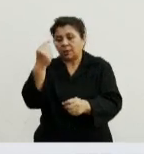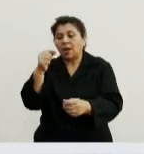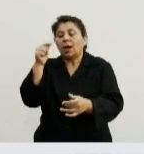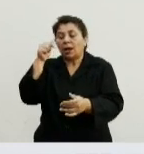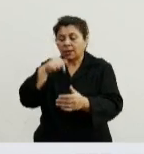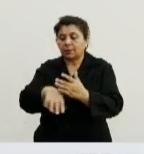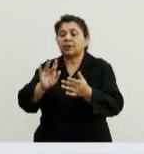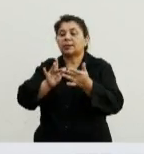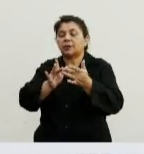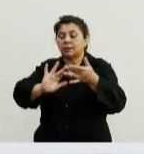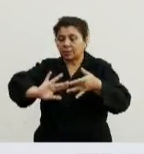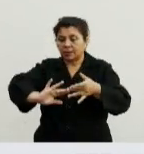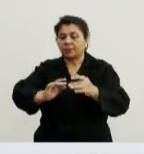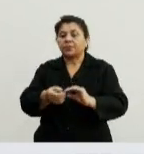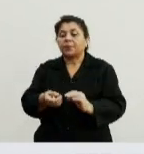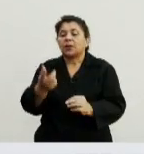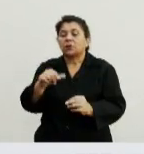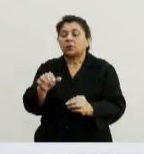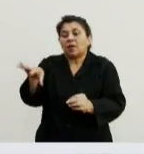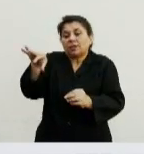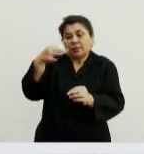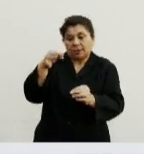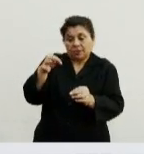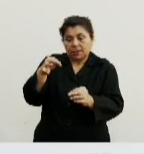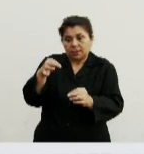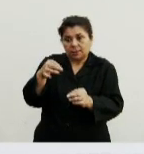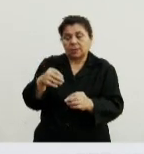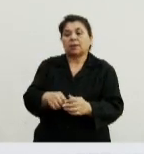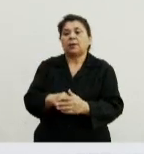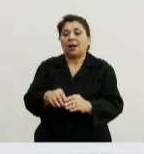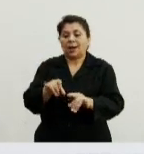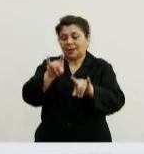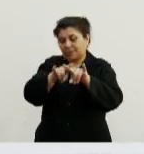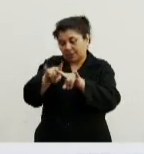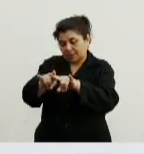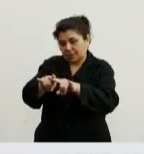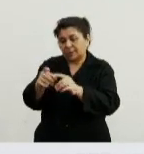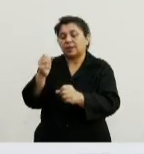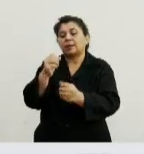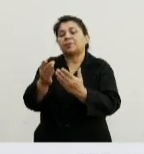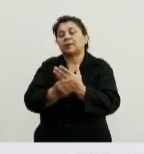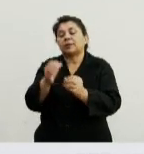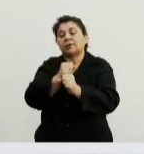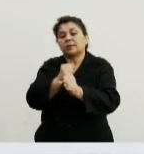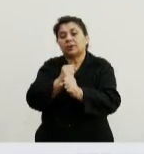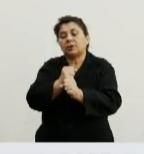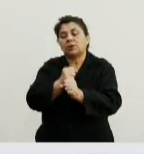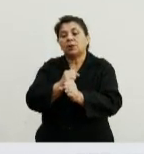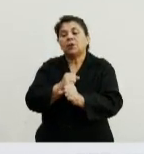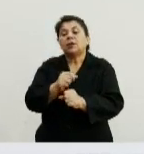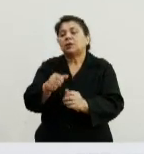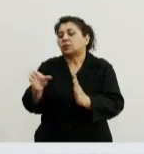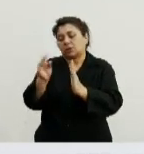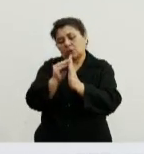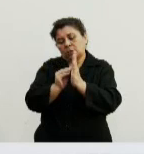es decir que deberán acceder al ministerio de la página el ministerio de trabajo y cargar los datos